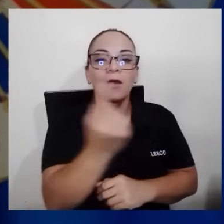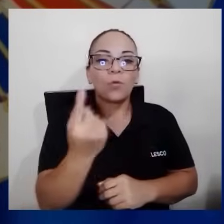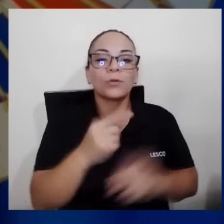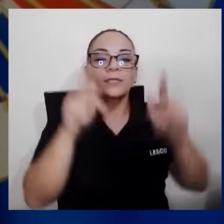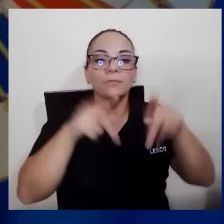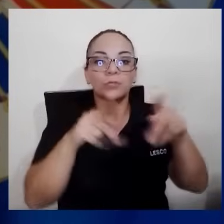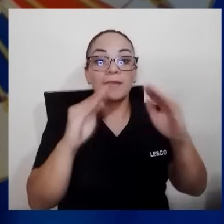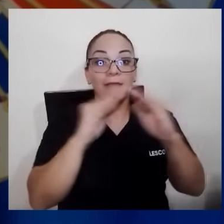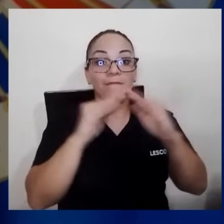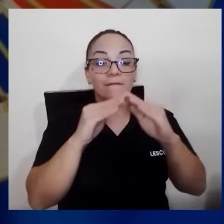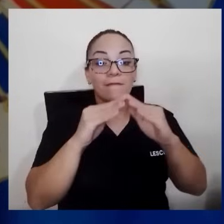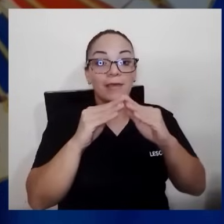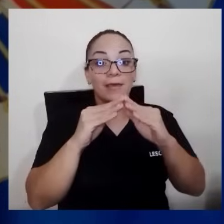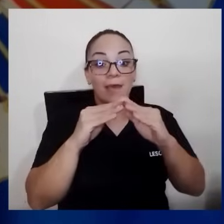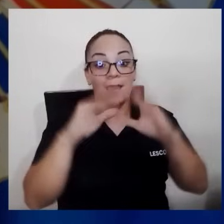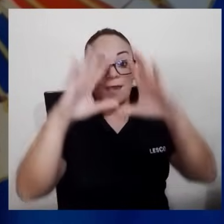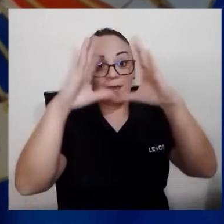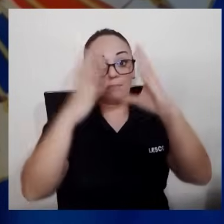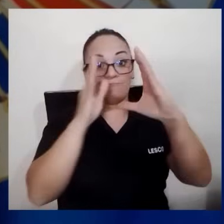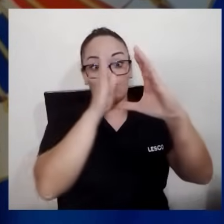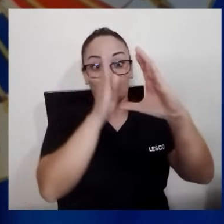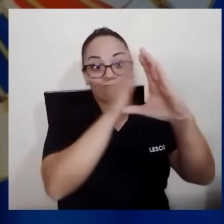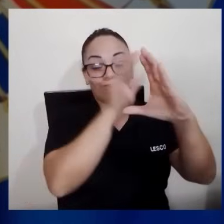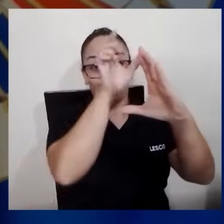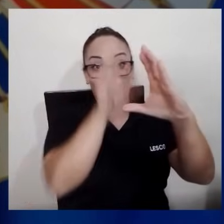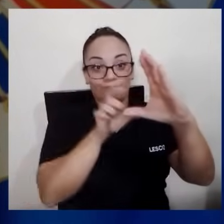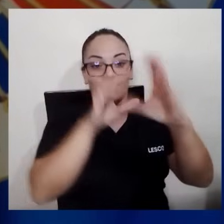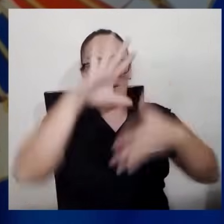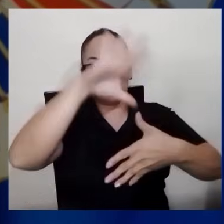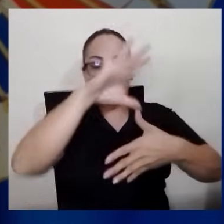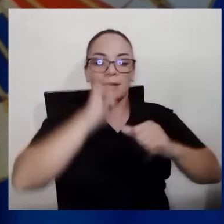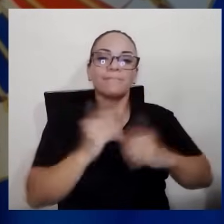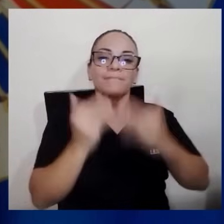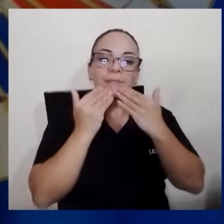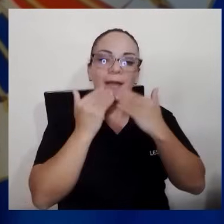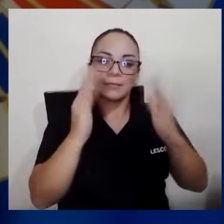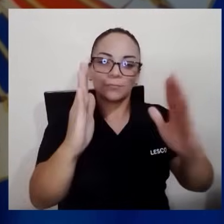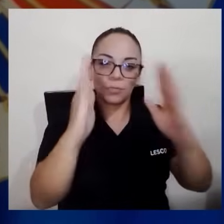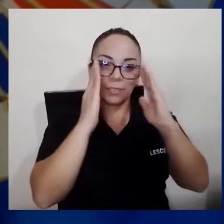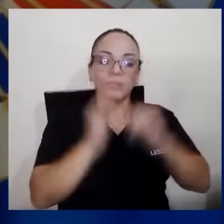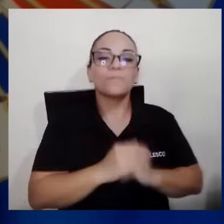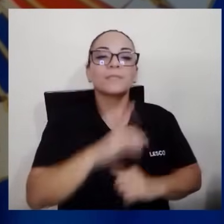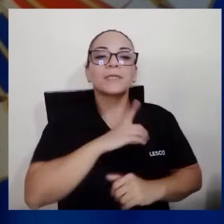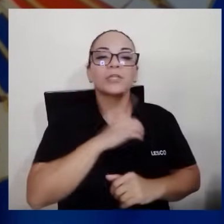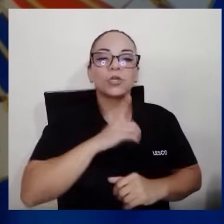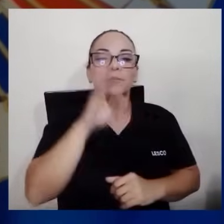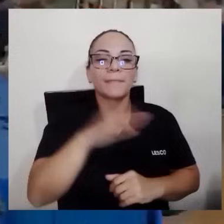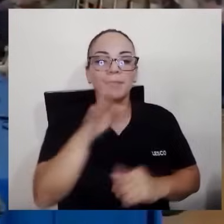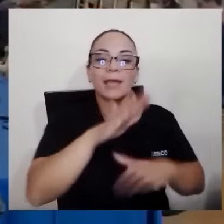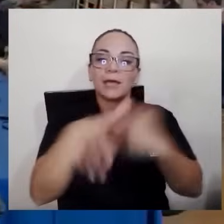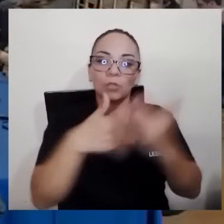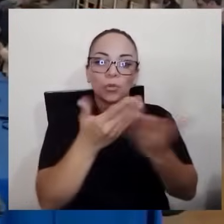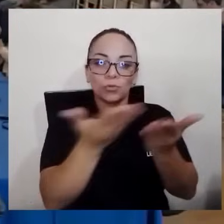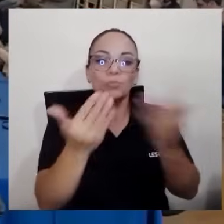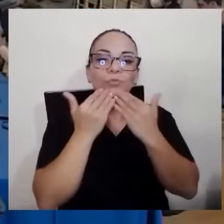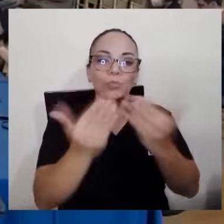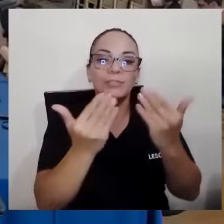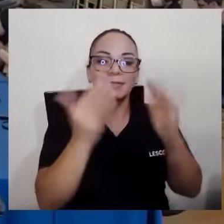este hemisferio les agradezco muchísimo la atención y que Dios nos bendiga a todos Muchas